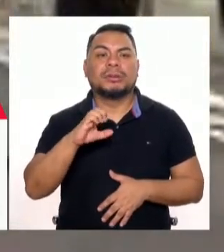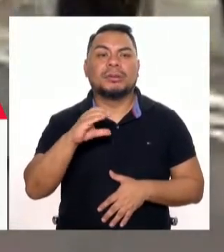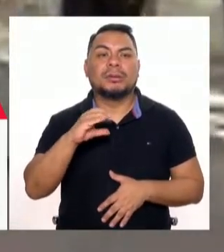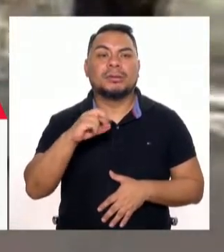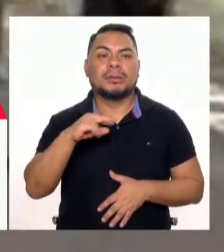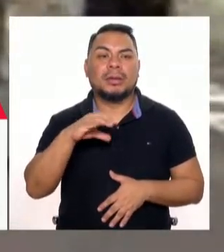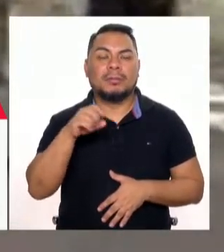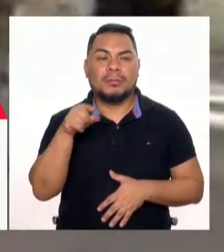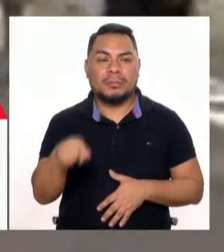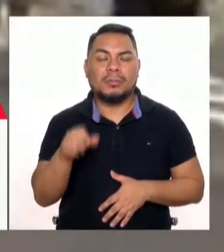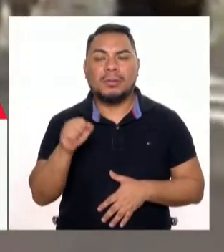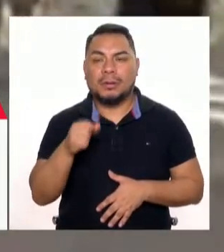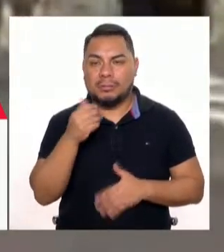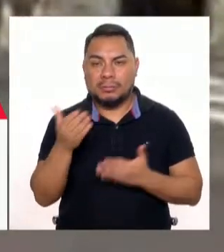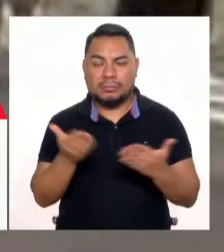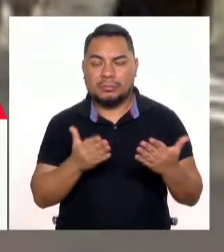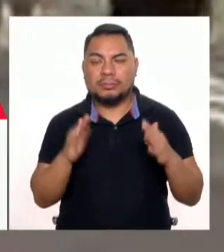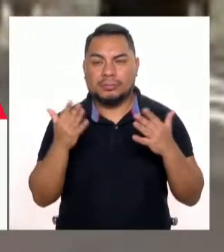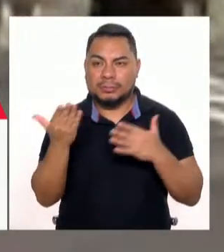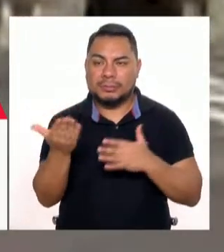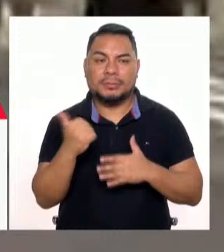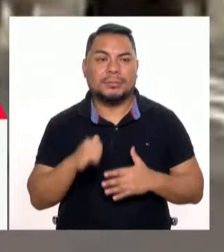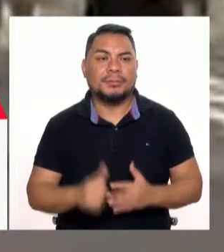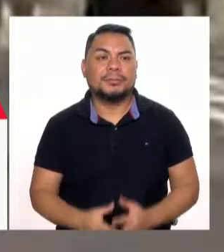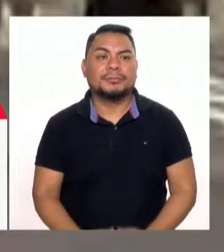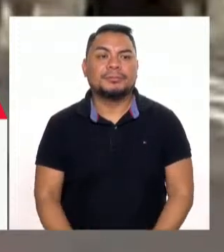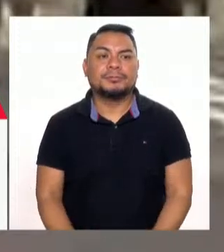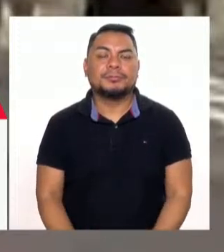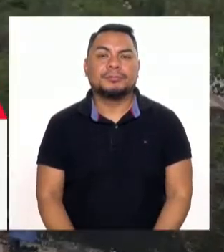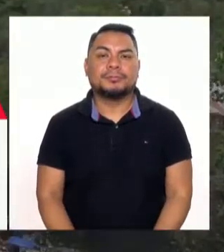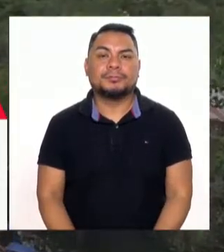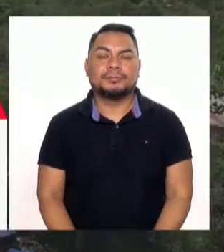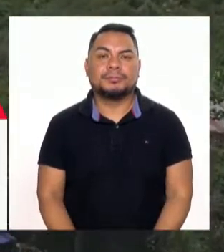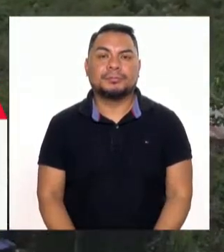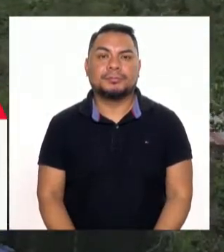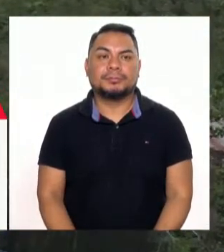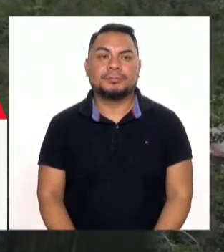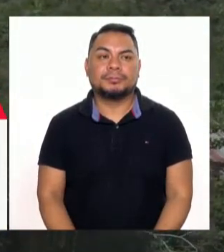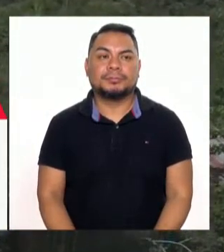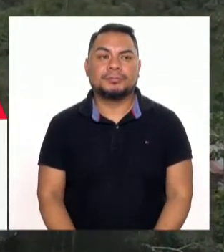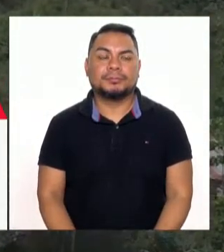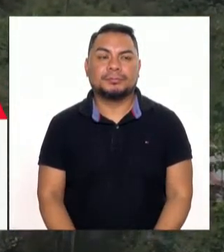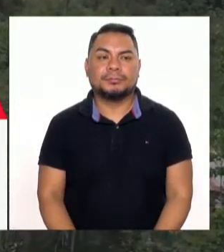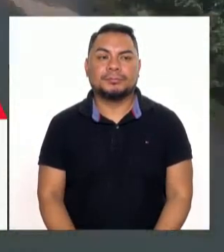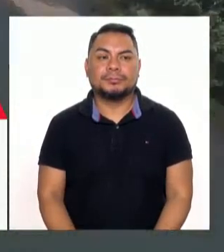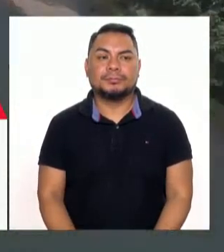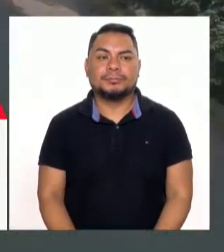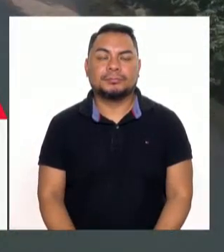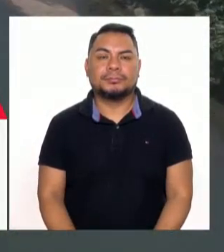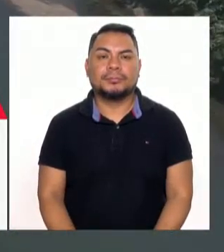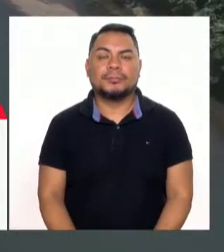Moreno exaltación fuertes palmas para él por favor gracias